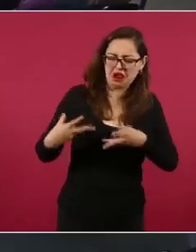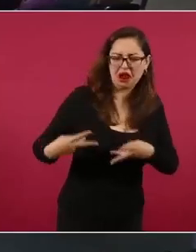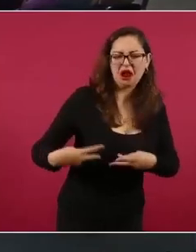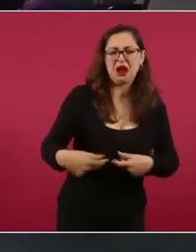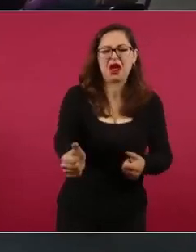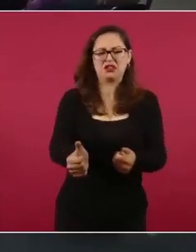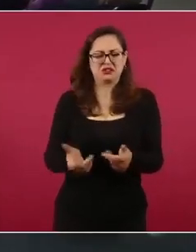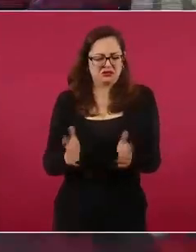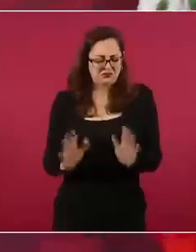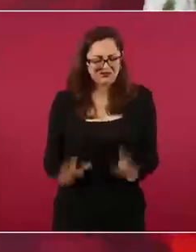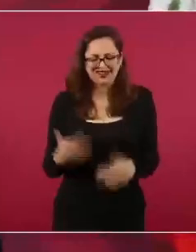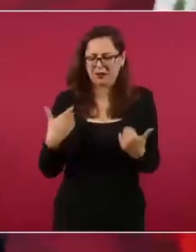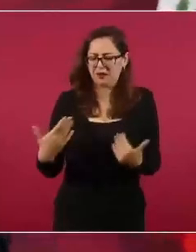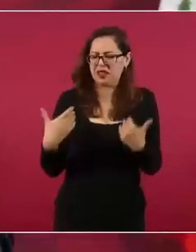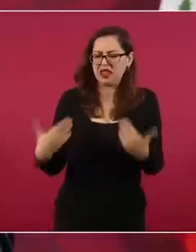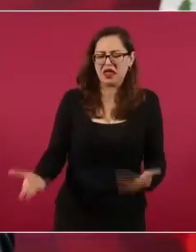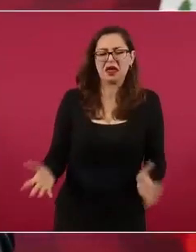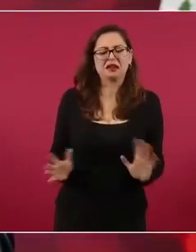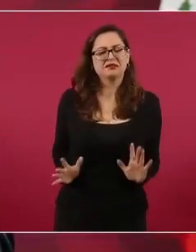organizar elecciones cada año,